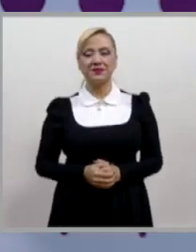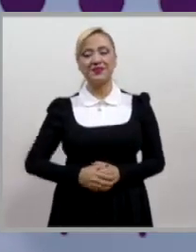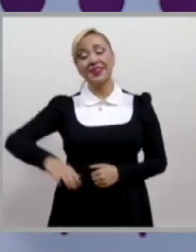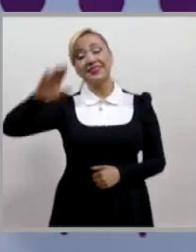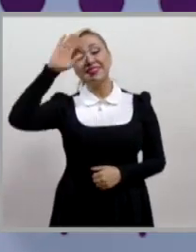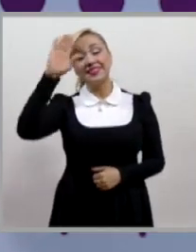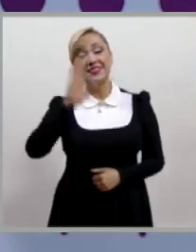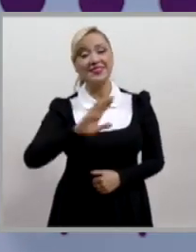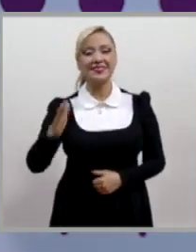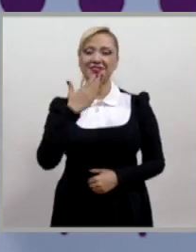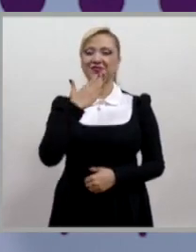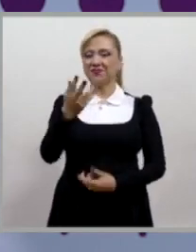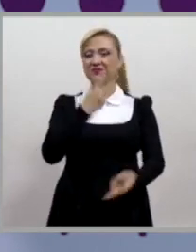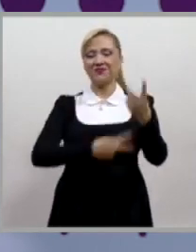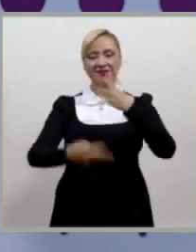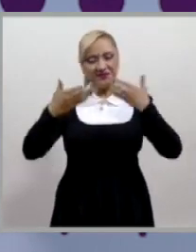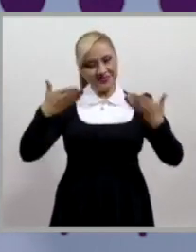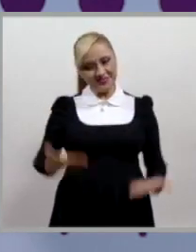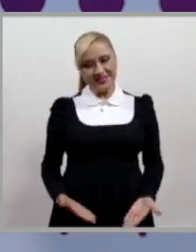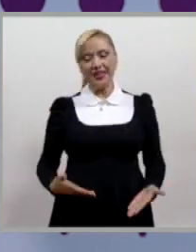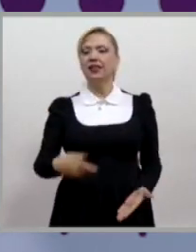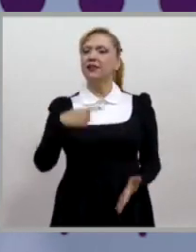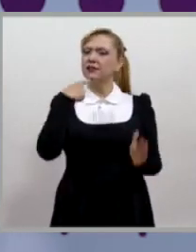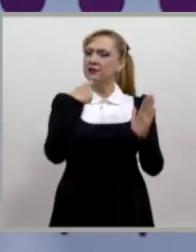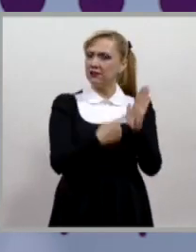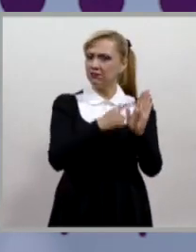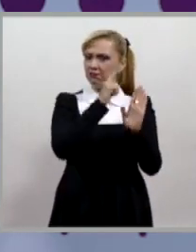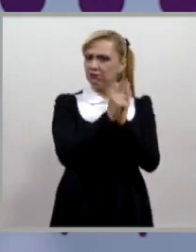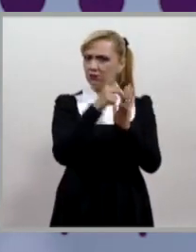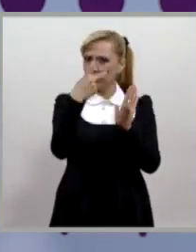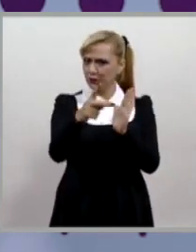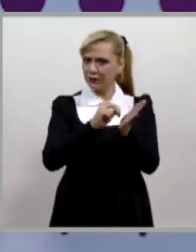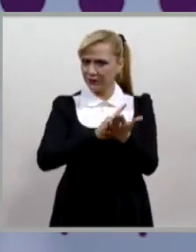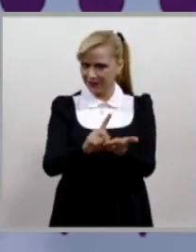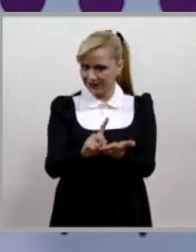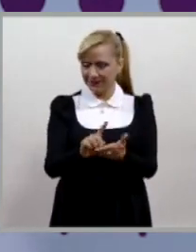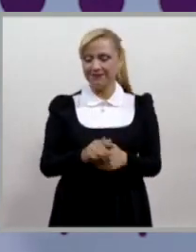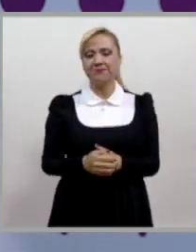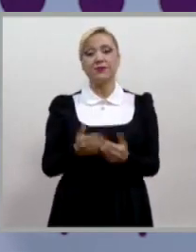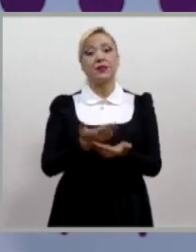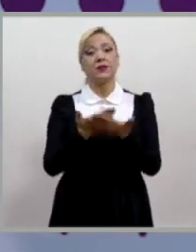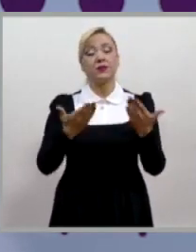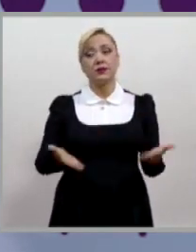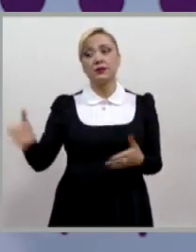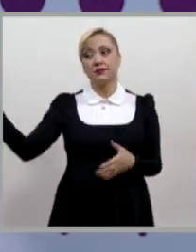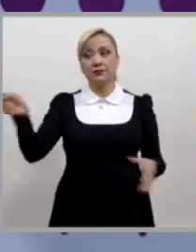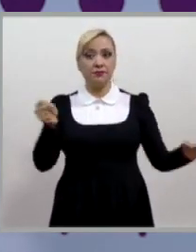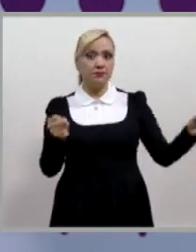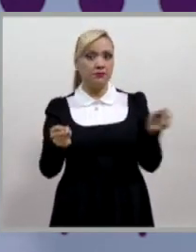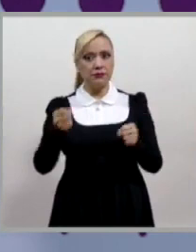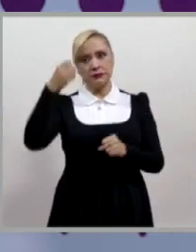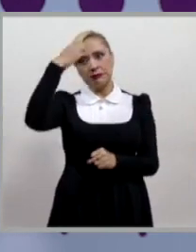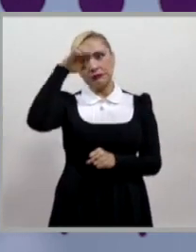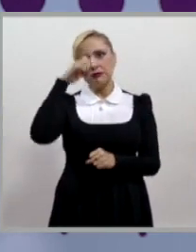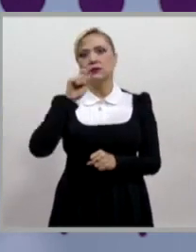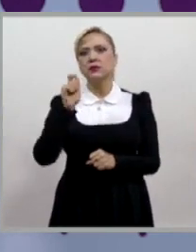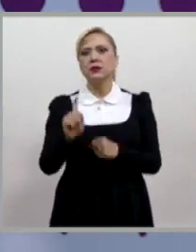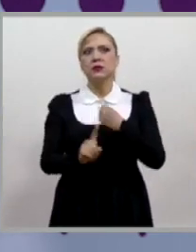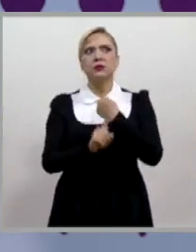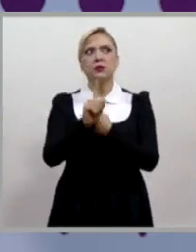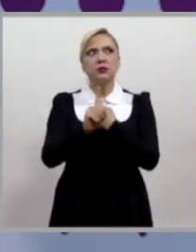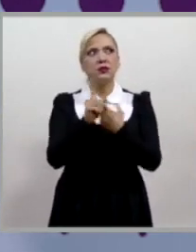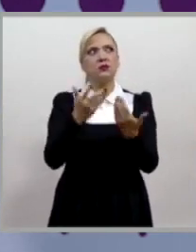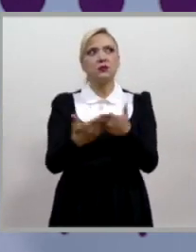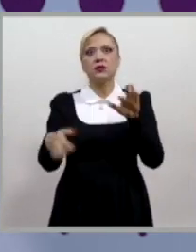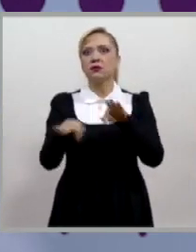Hola, bienvenidos y bienvenidas a su programa Tus Derechos. El día de hoy vamos a platicar con una experta y dos expertos sobre los desafíos de la agenda judicial en el